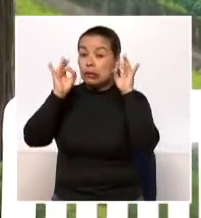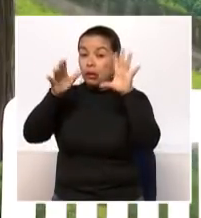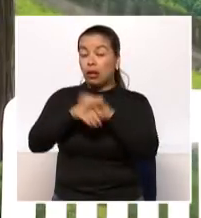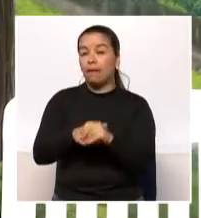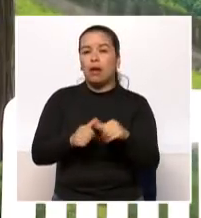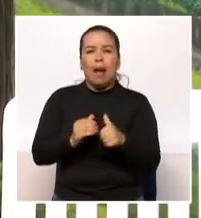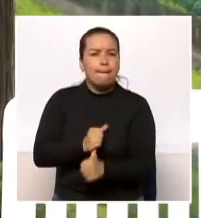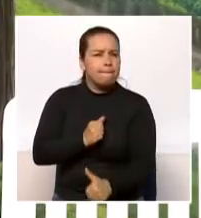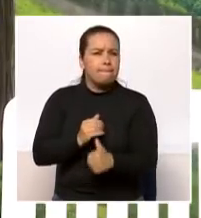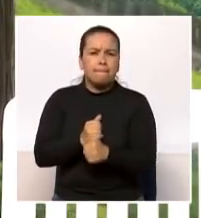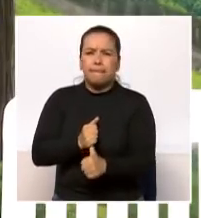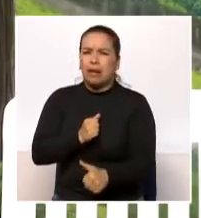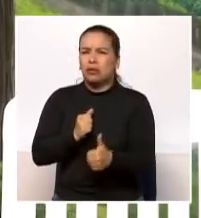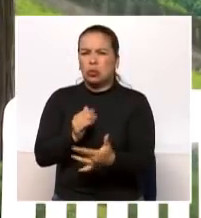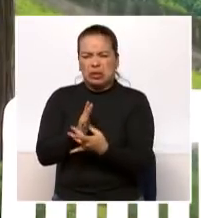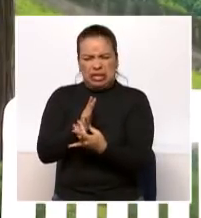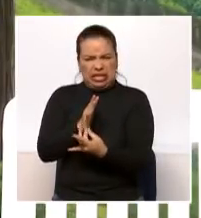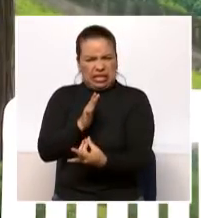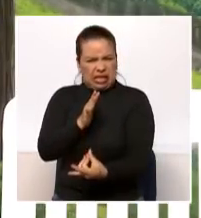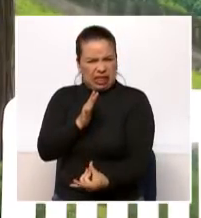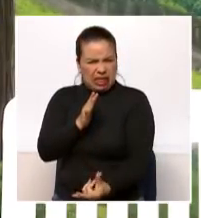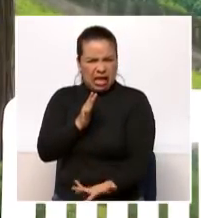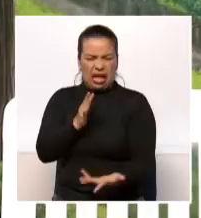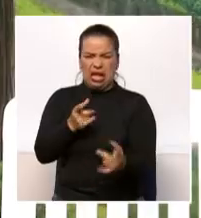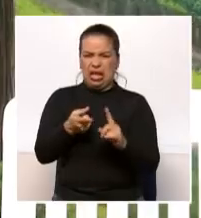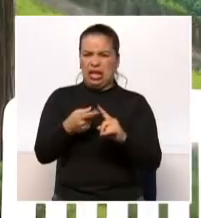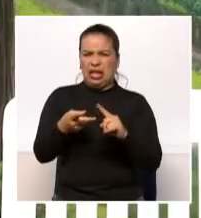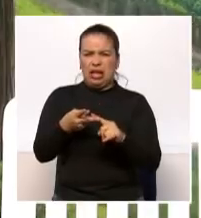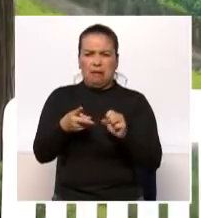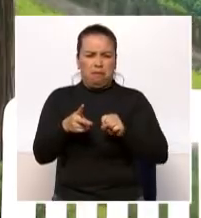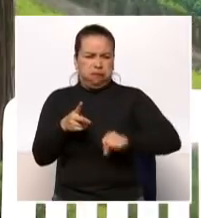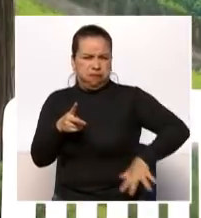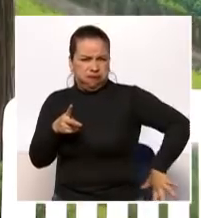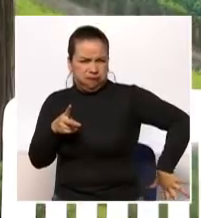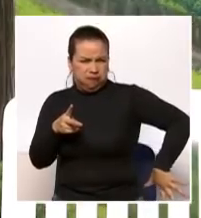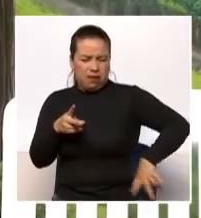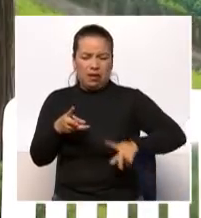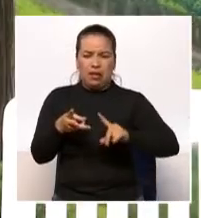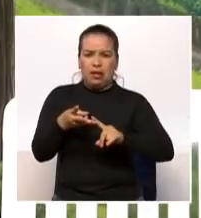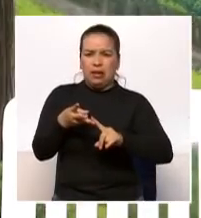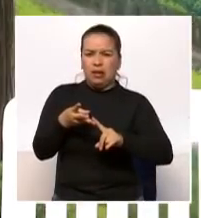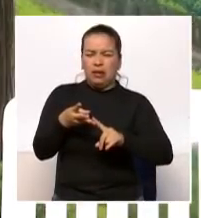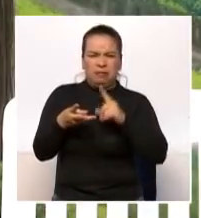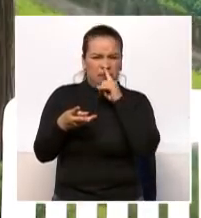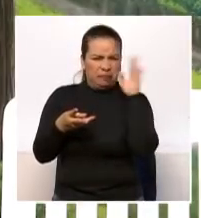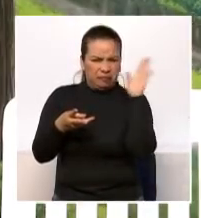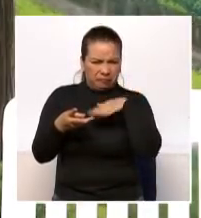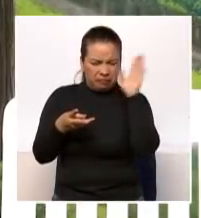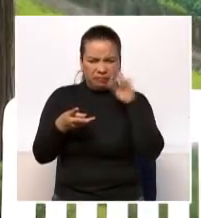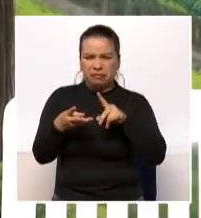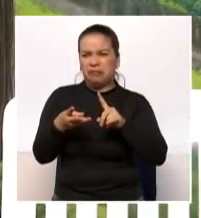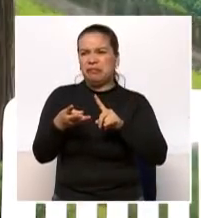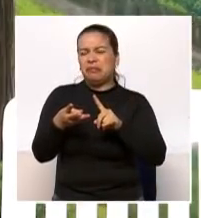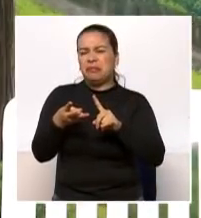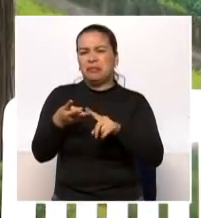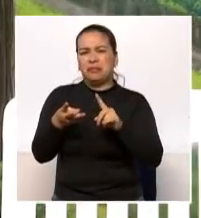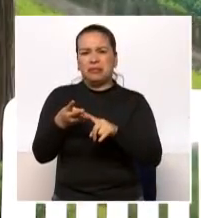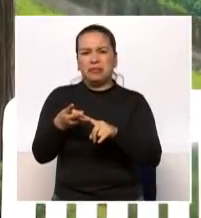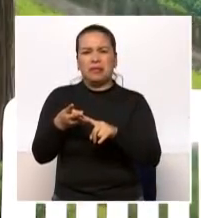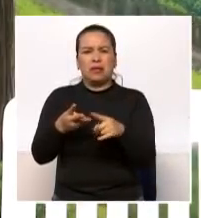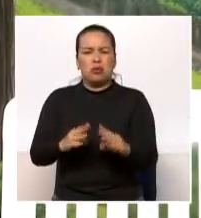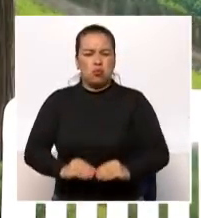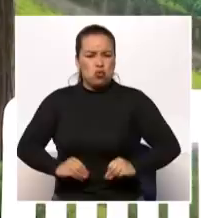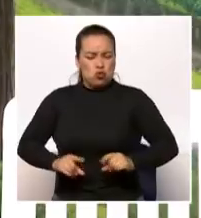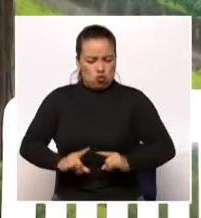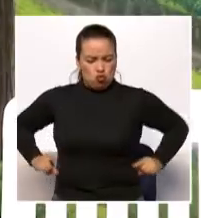materia fecal muy grasosa, produce flatulencia, ¿sí? Procesos de malabsortivos, o